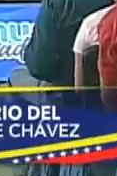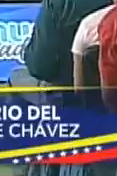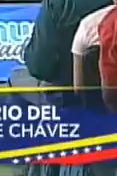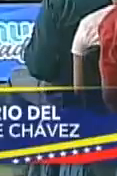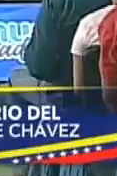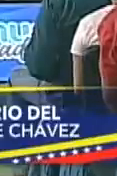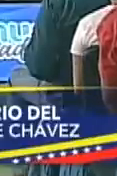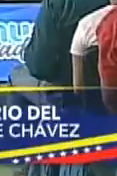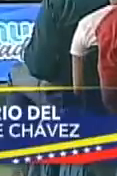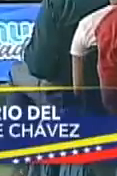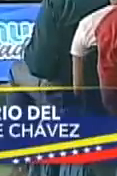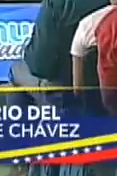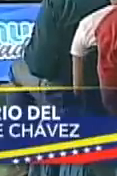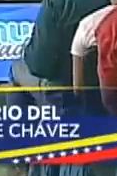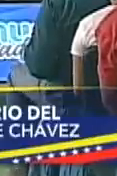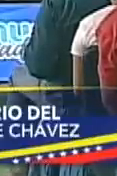políticas,